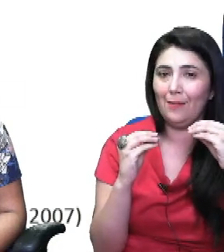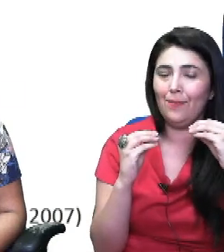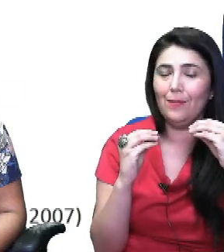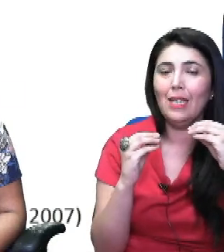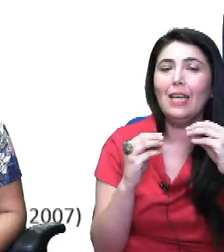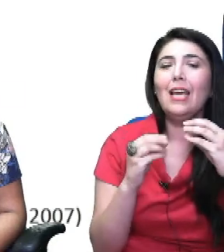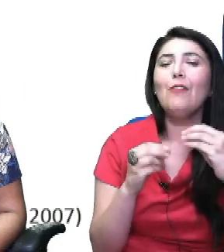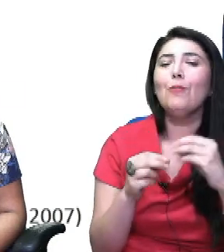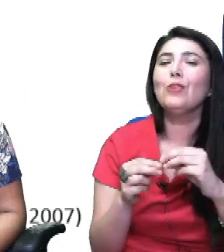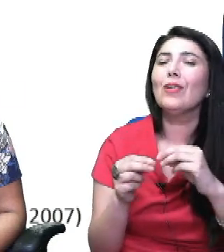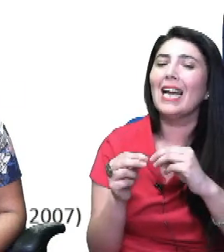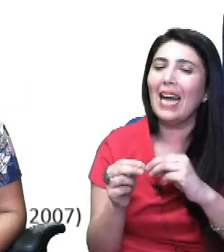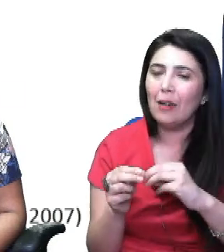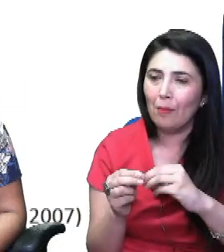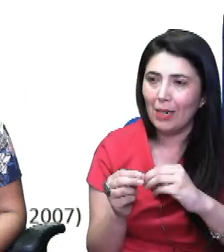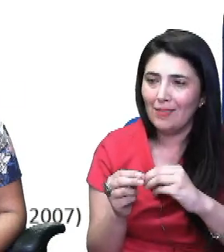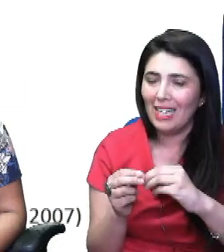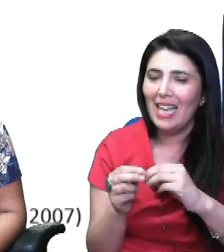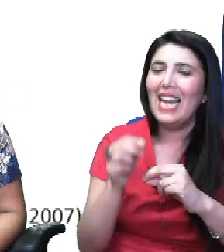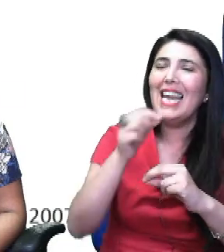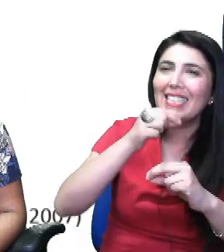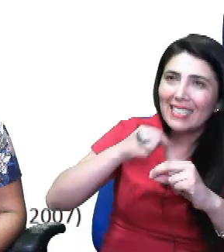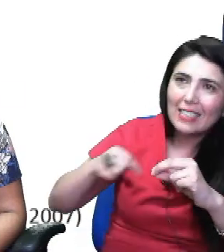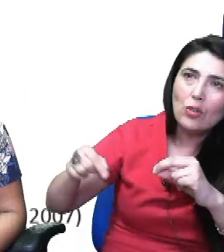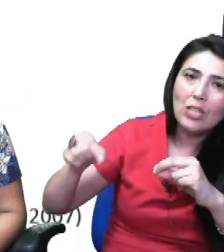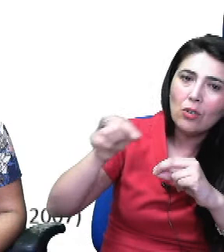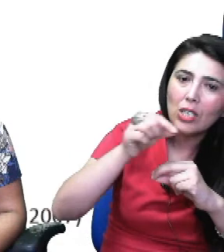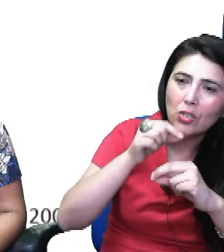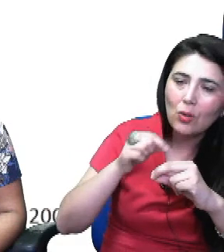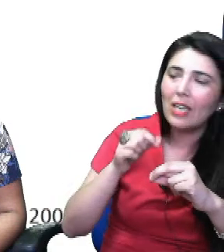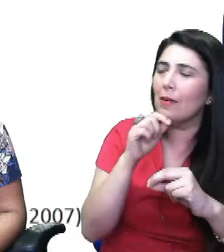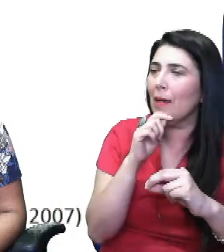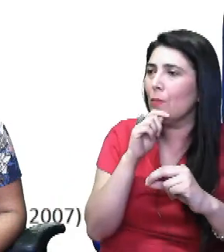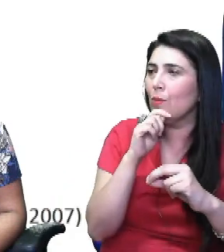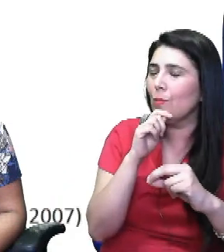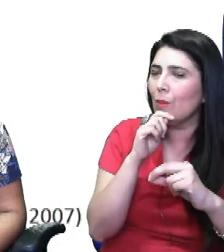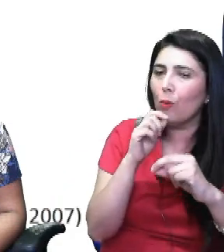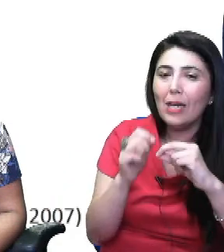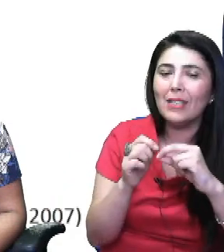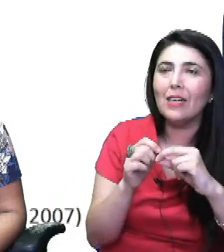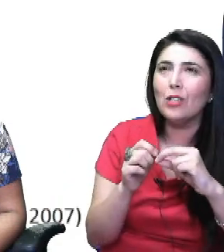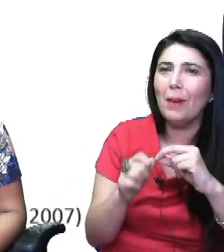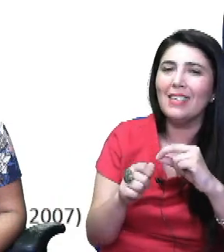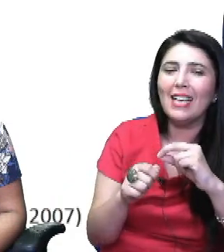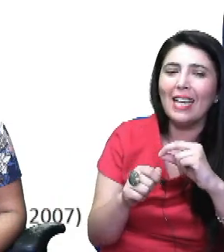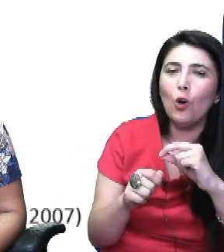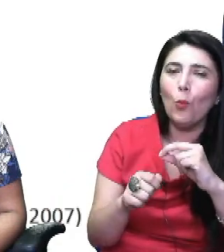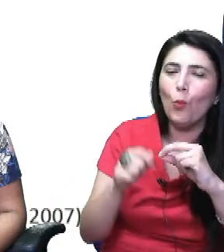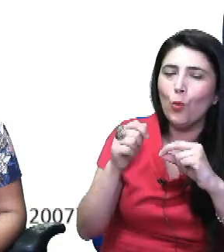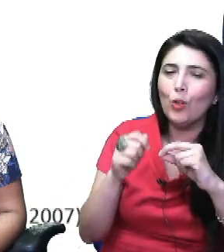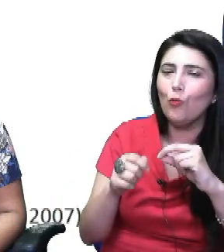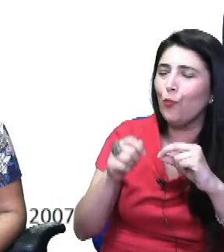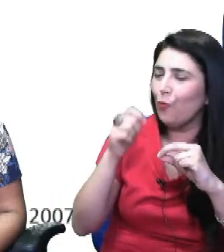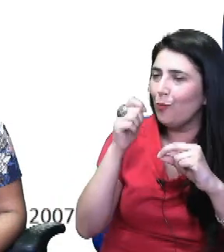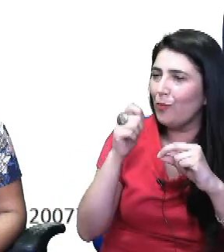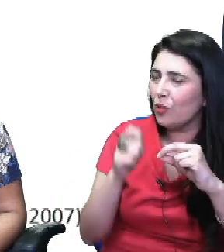seguridad, el fomento de la calma, la sensación de conexión, que además algunas investigaciones plantean que es como